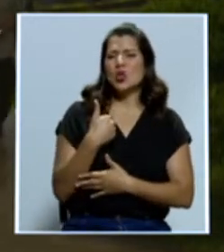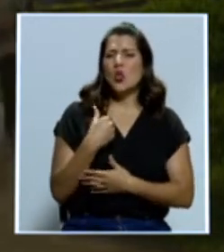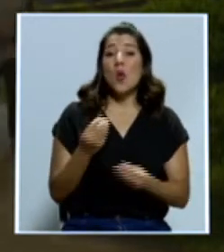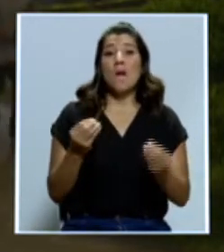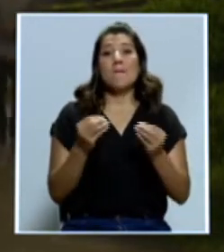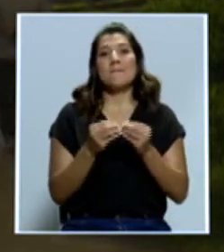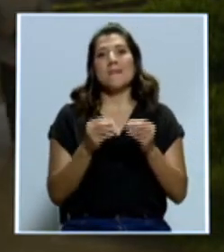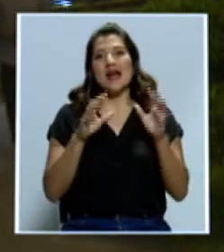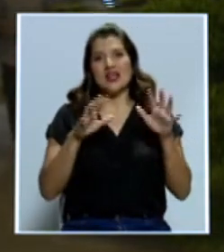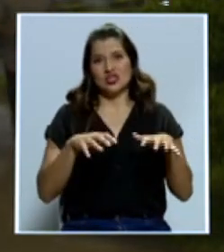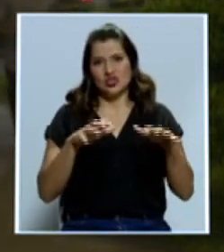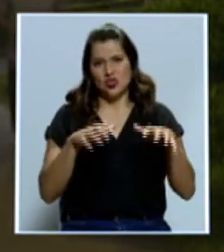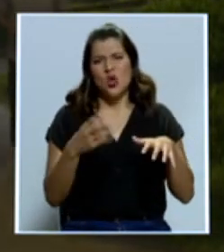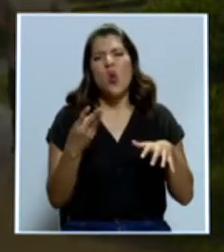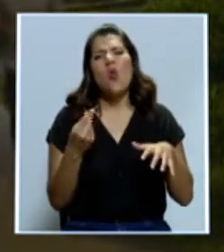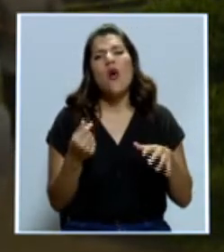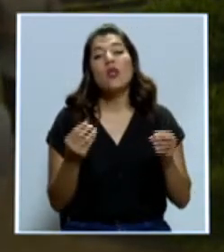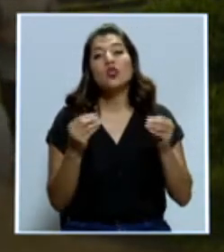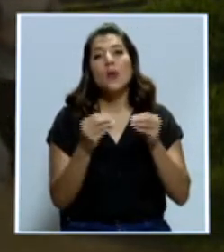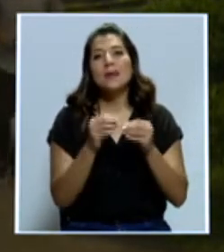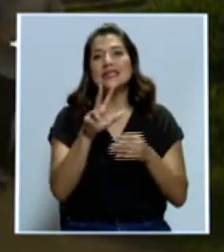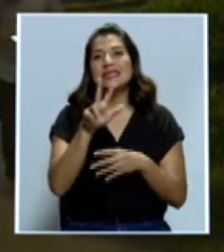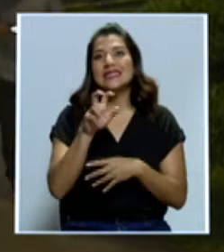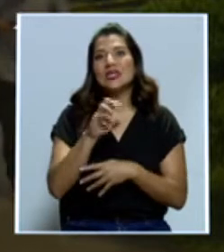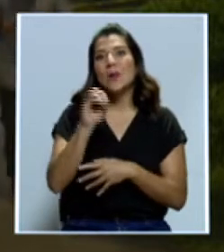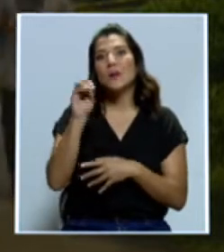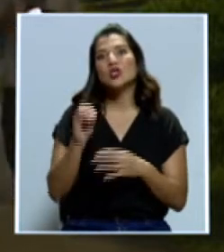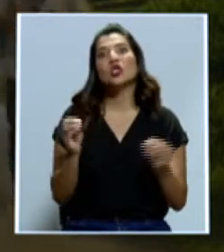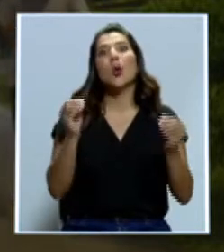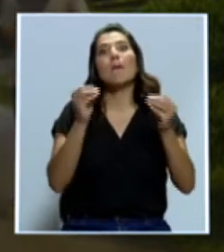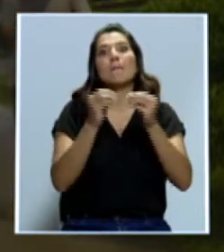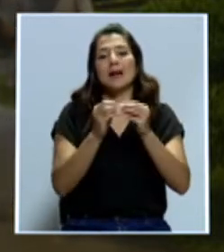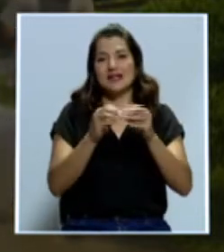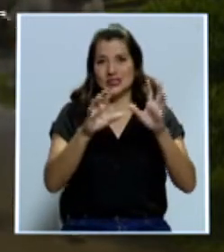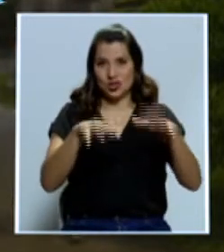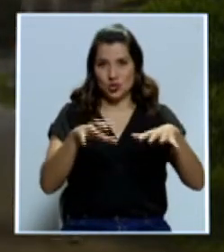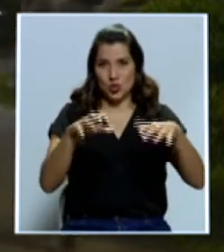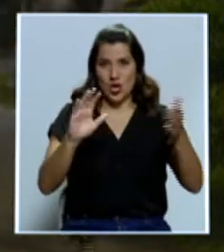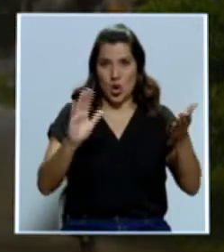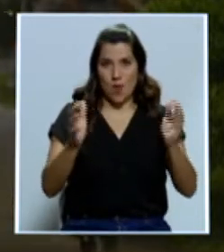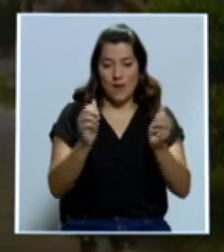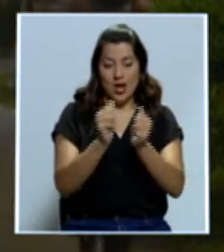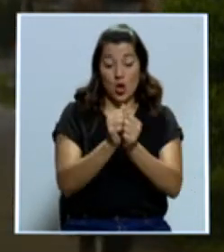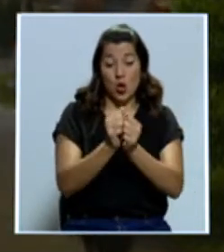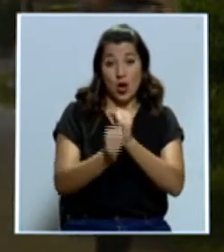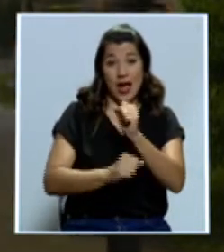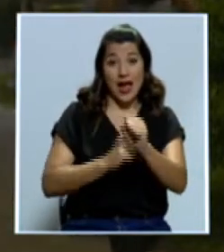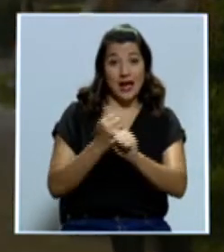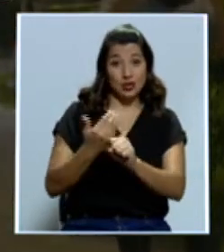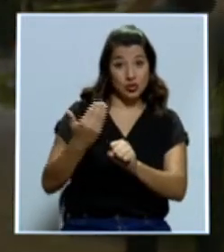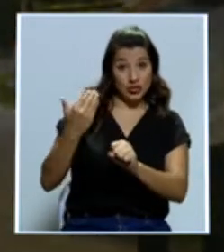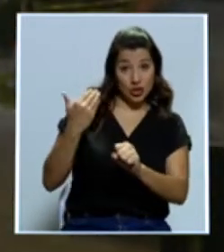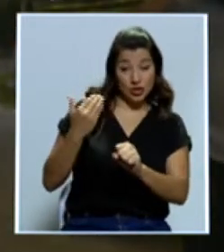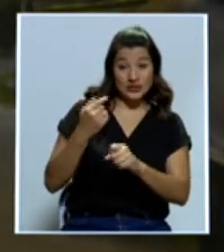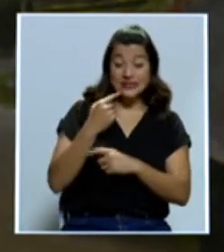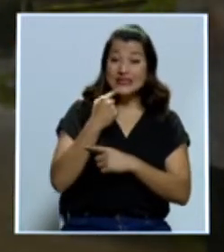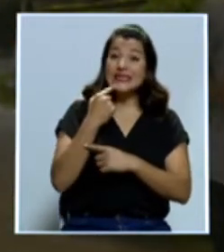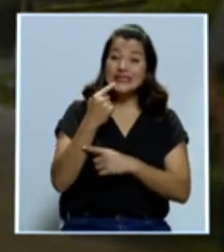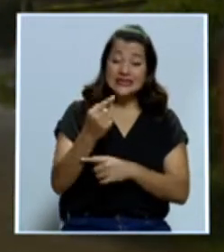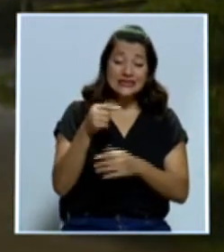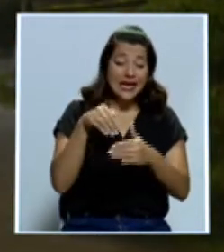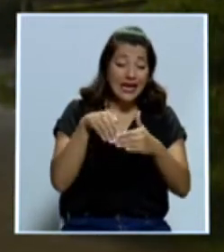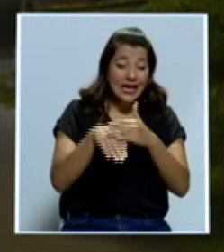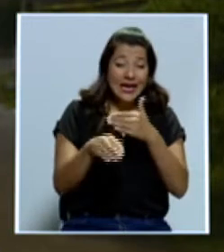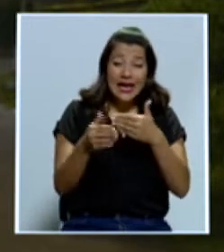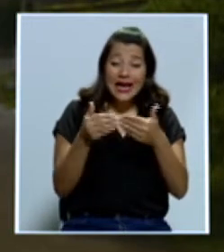más de 300%, lo que indica que durante todo el año en la mayoría de las regiones del país se presentó un aumento en